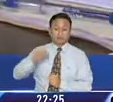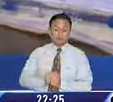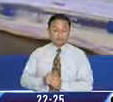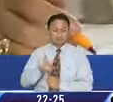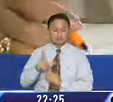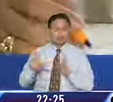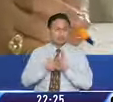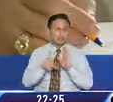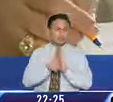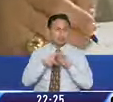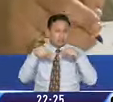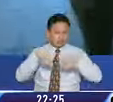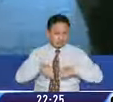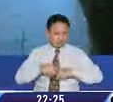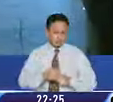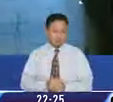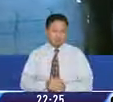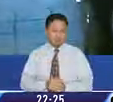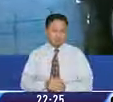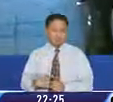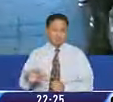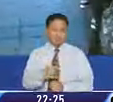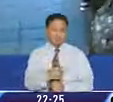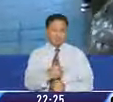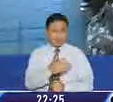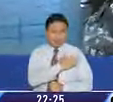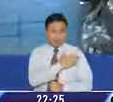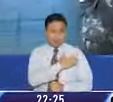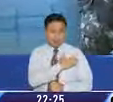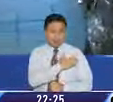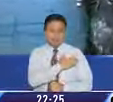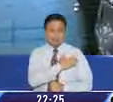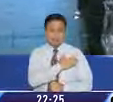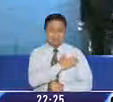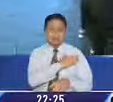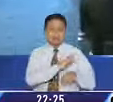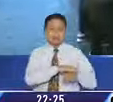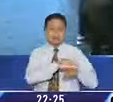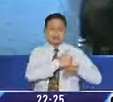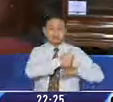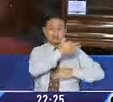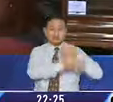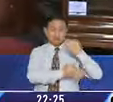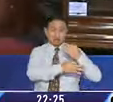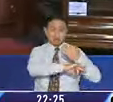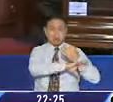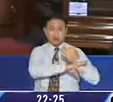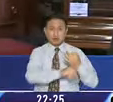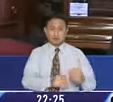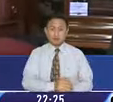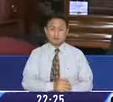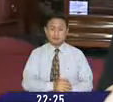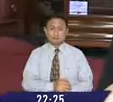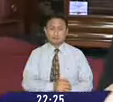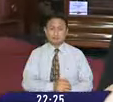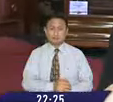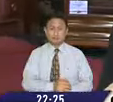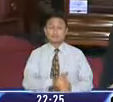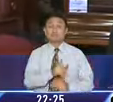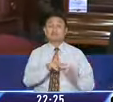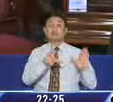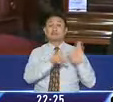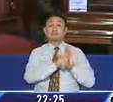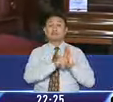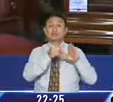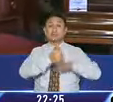sistema judicial corrupto aún siembra desconfianza por parte de los uniformados. La ley dice que se le sugiere